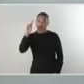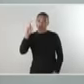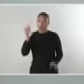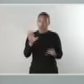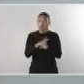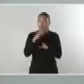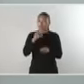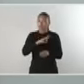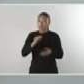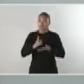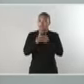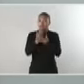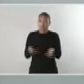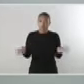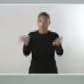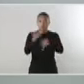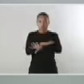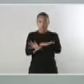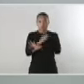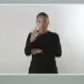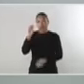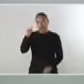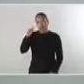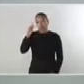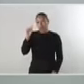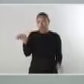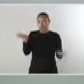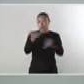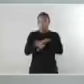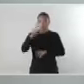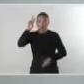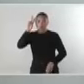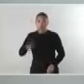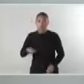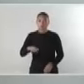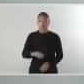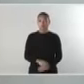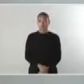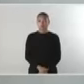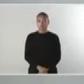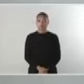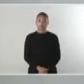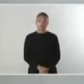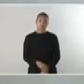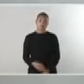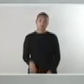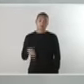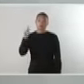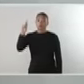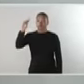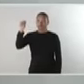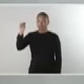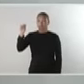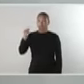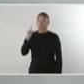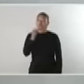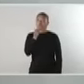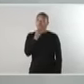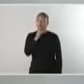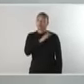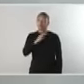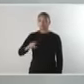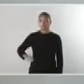Es el cambio con rumbo Es el cambio verdadero por el partido del trabajo por un minuto su candidato